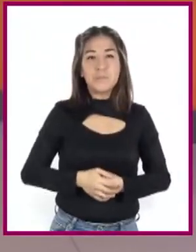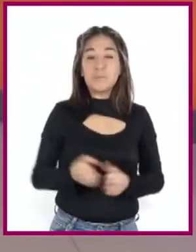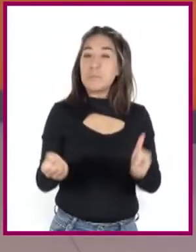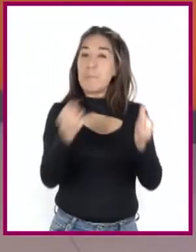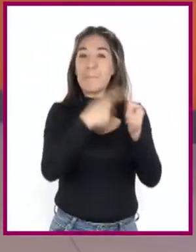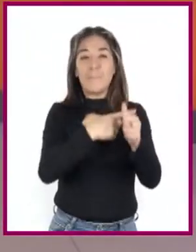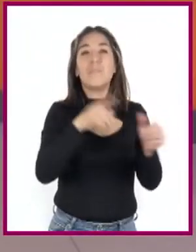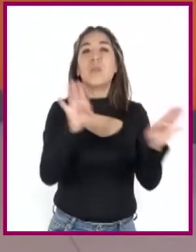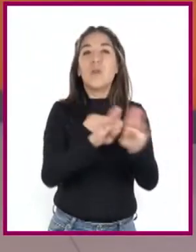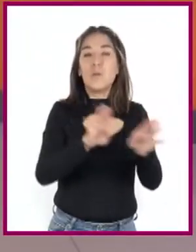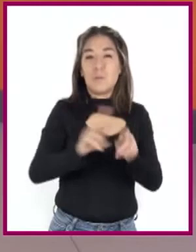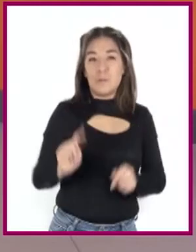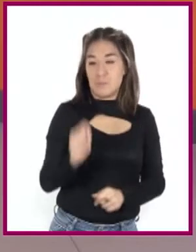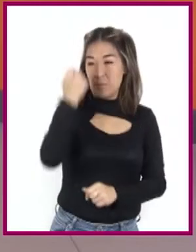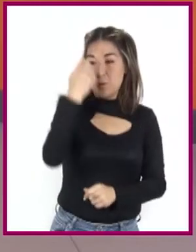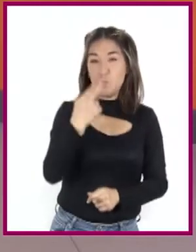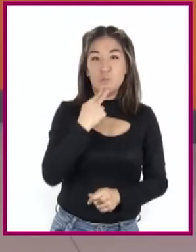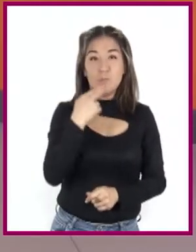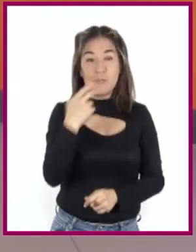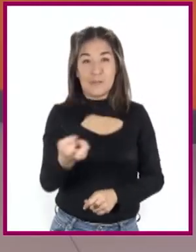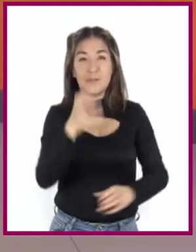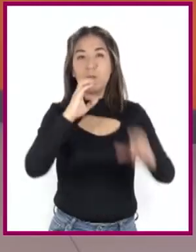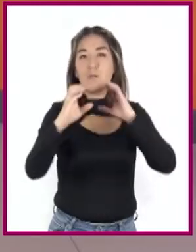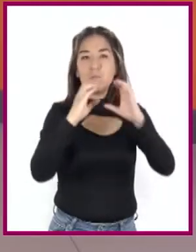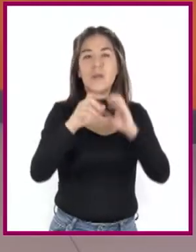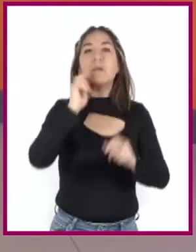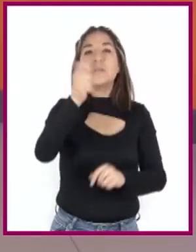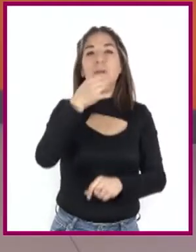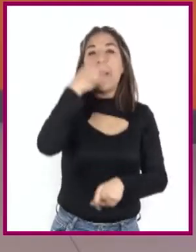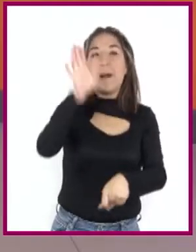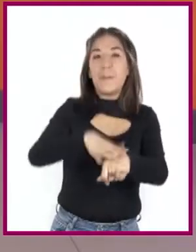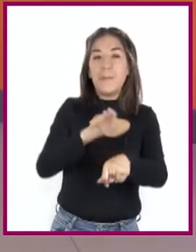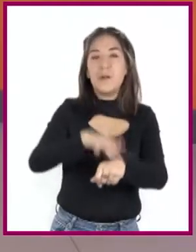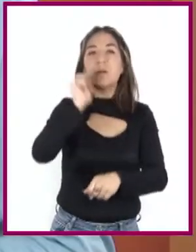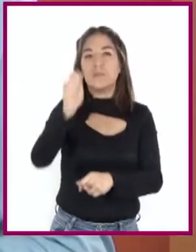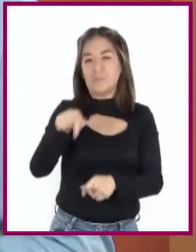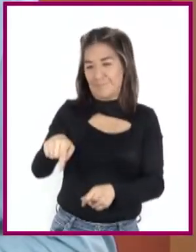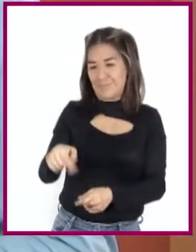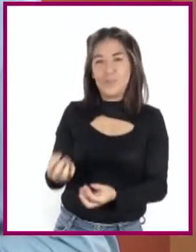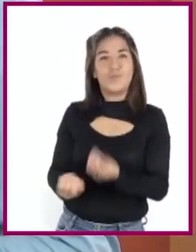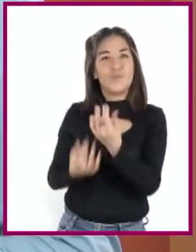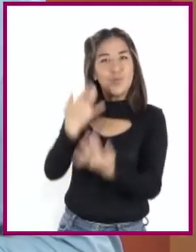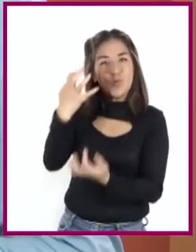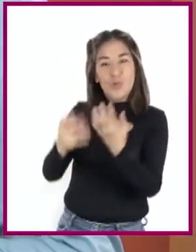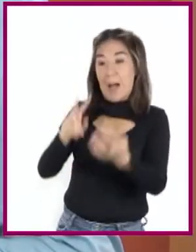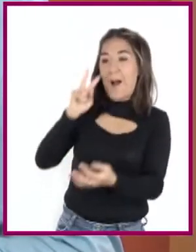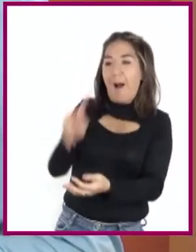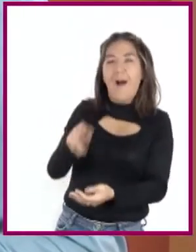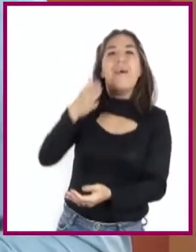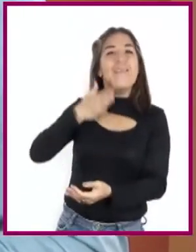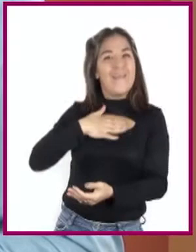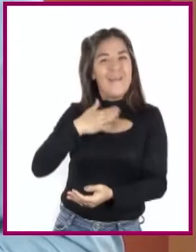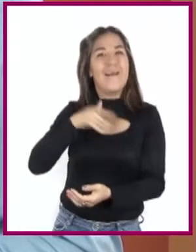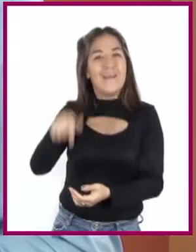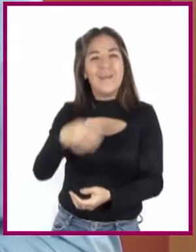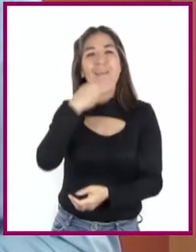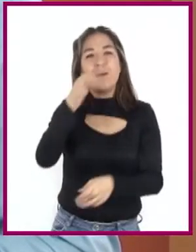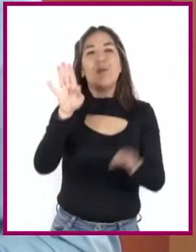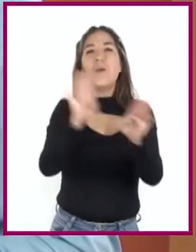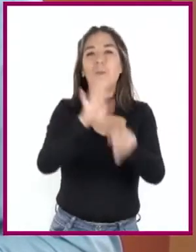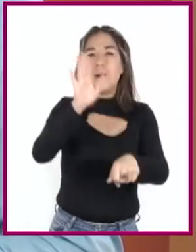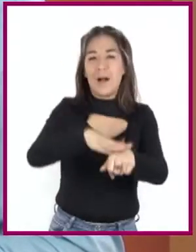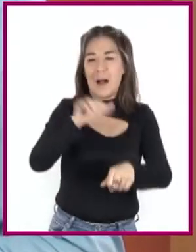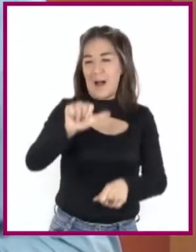tecnologías usadas en la comunicación recurrían a señales visuales como las del fuego, conocidas como almenaras